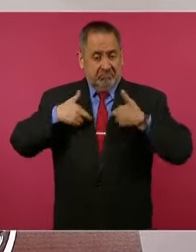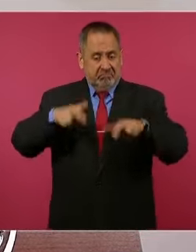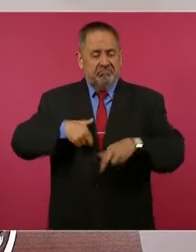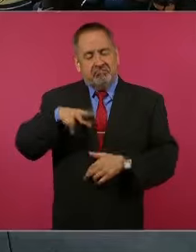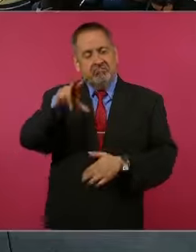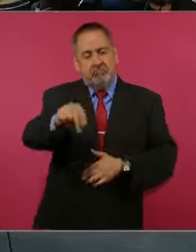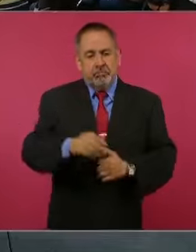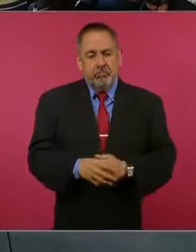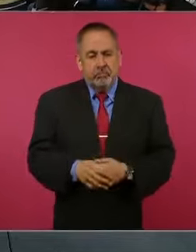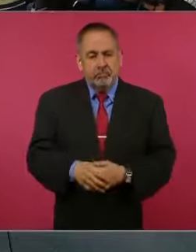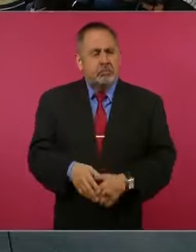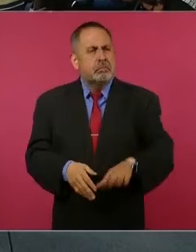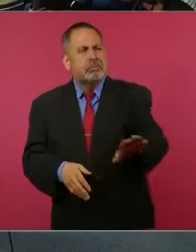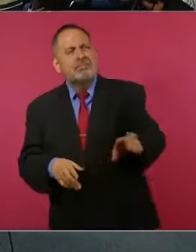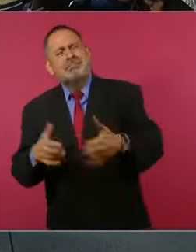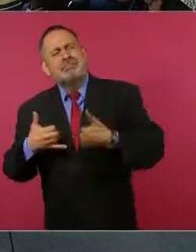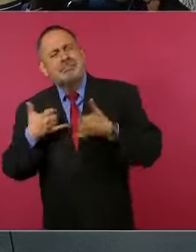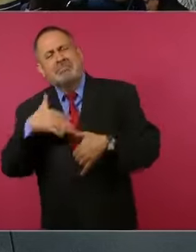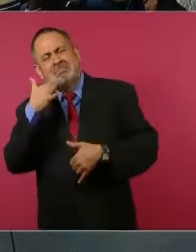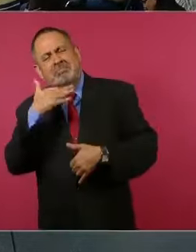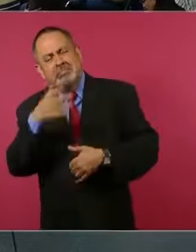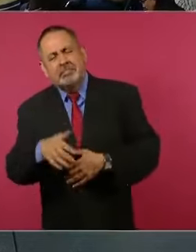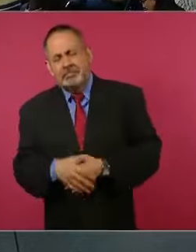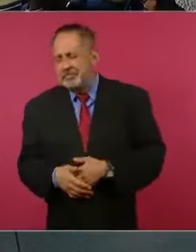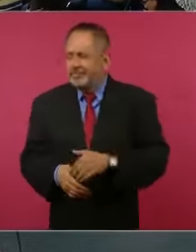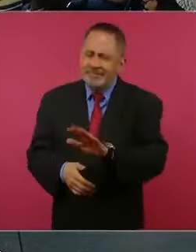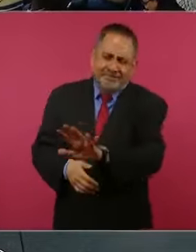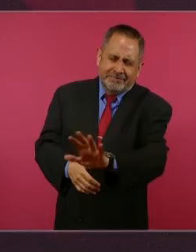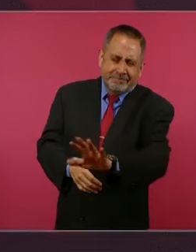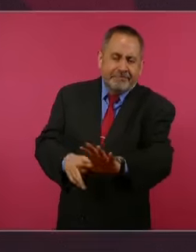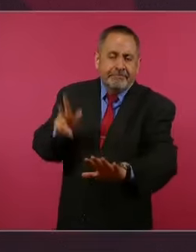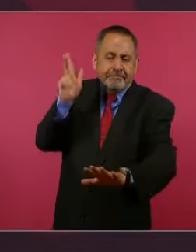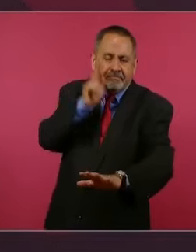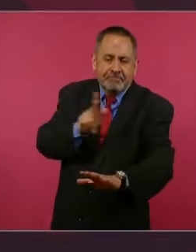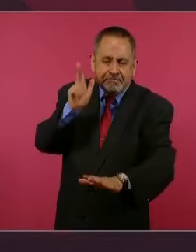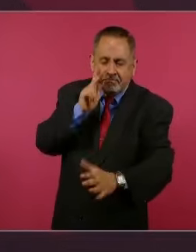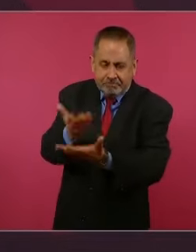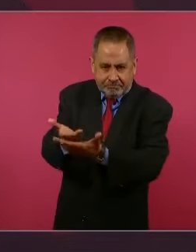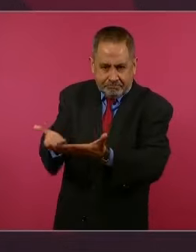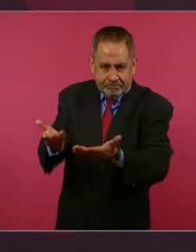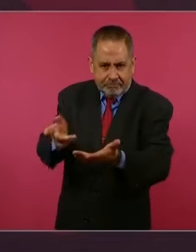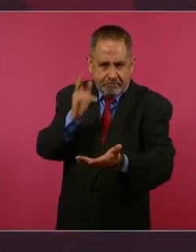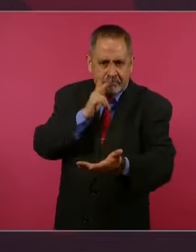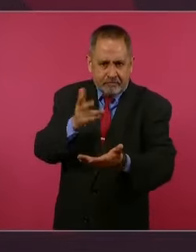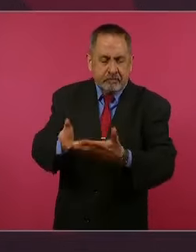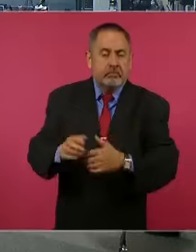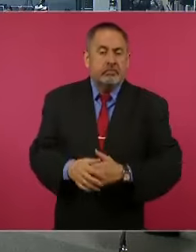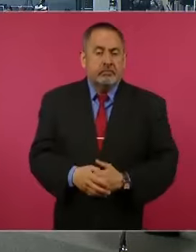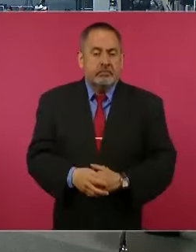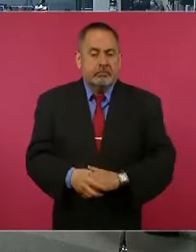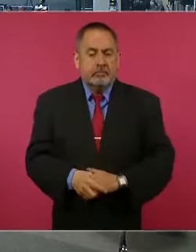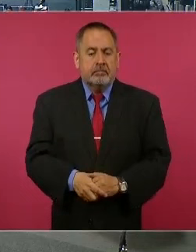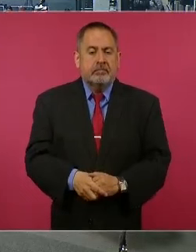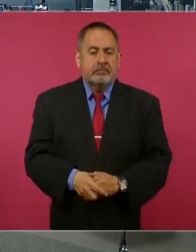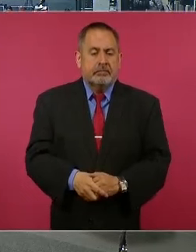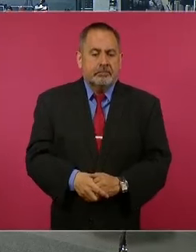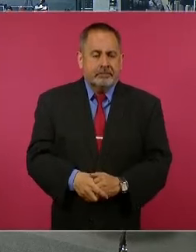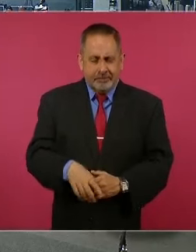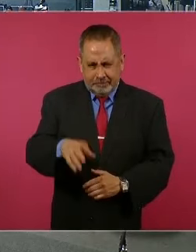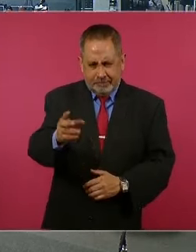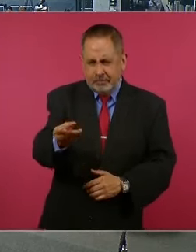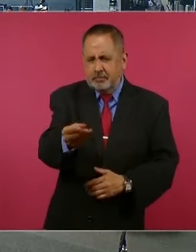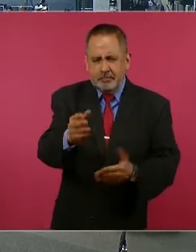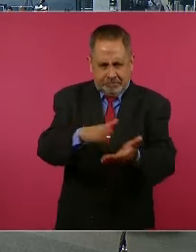muchacho hizo varias empresas por eso per pero hay que probarlo es con la están hay documentos hay